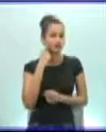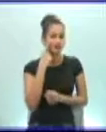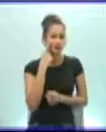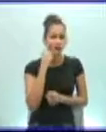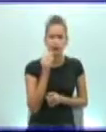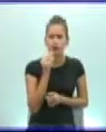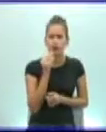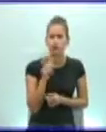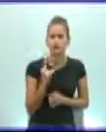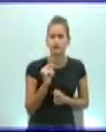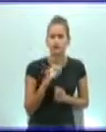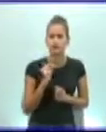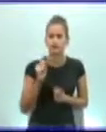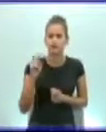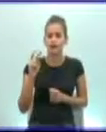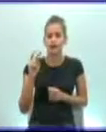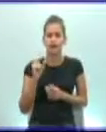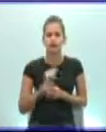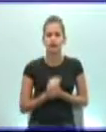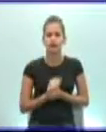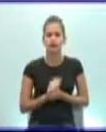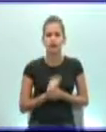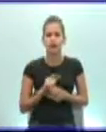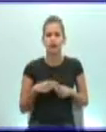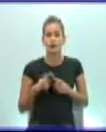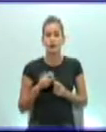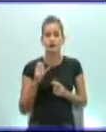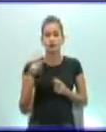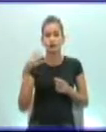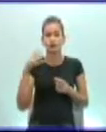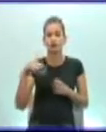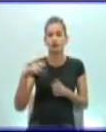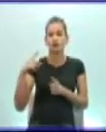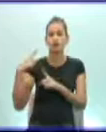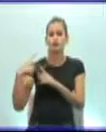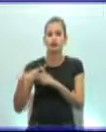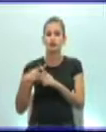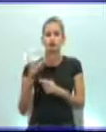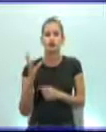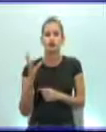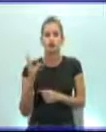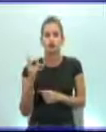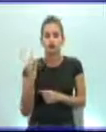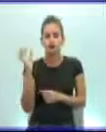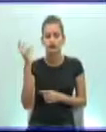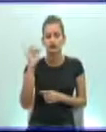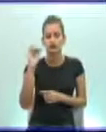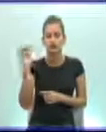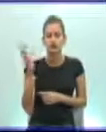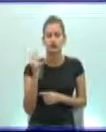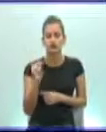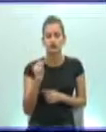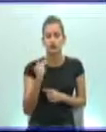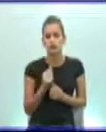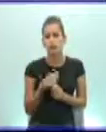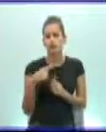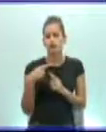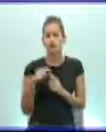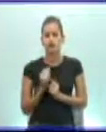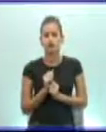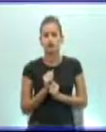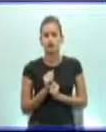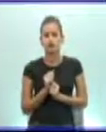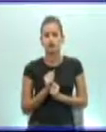que es verdadera, porque Q más son los fraccionarios que son números positivos, ¿ok? Por lo tanto, es verdadera. Veamos otro